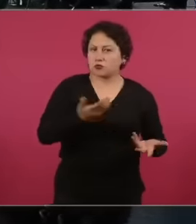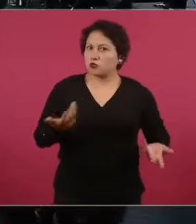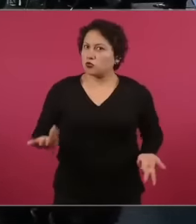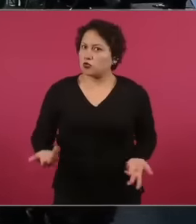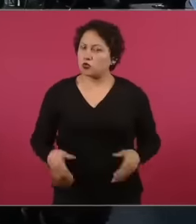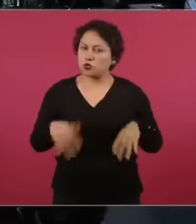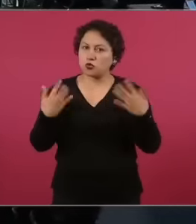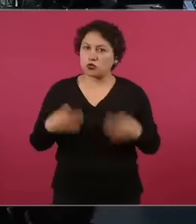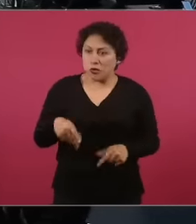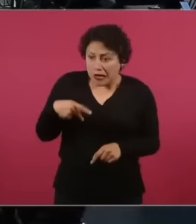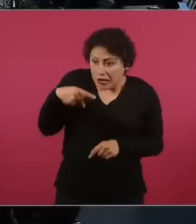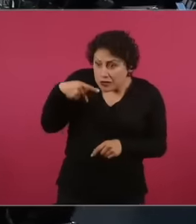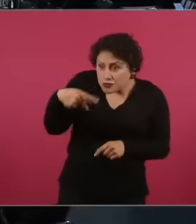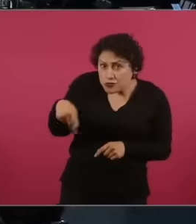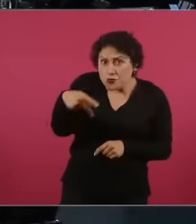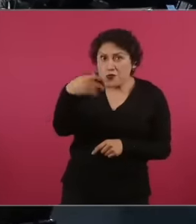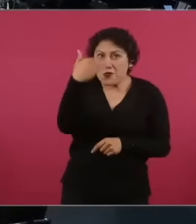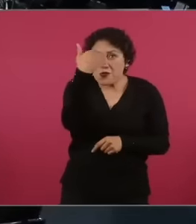único.